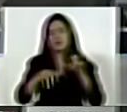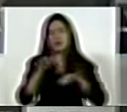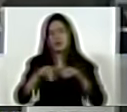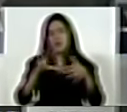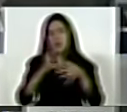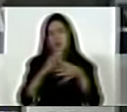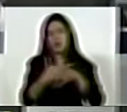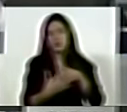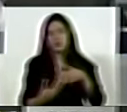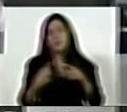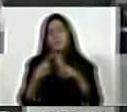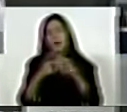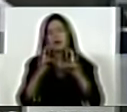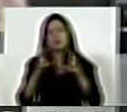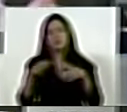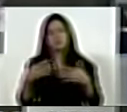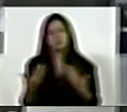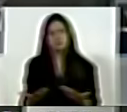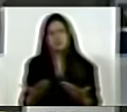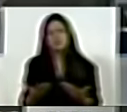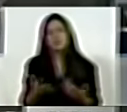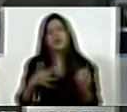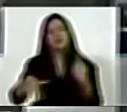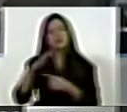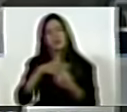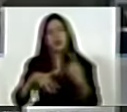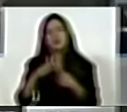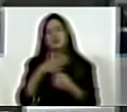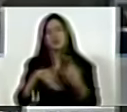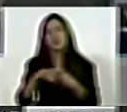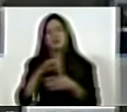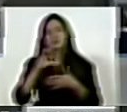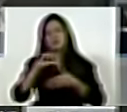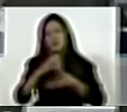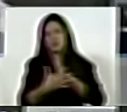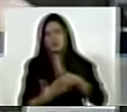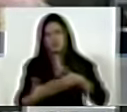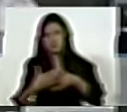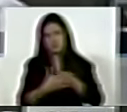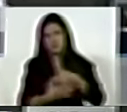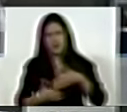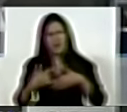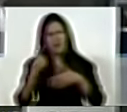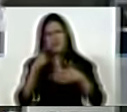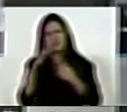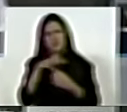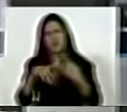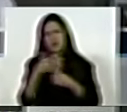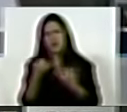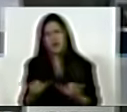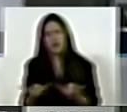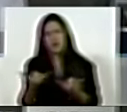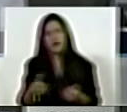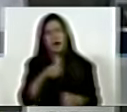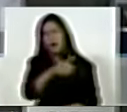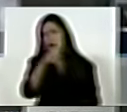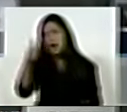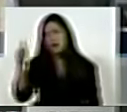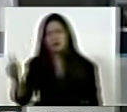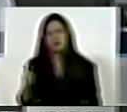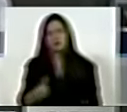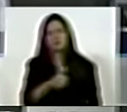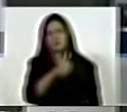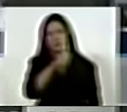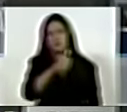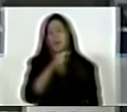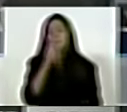y además abordaremos la situación y la coyuntura regional. la situación por la que atraviesan cada uno de nuestros países